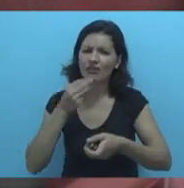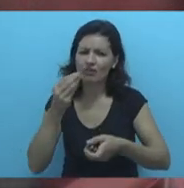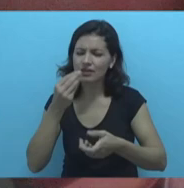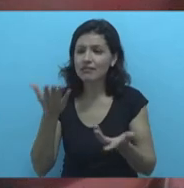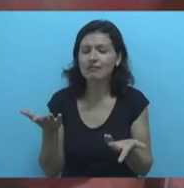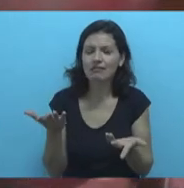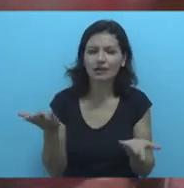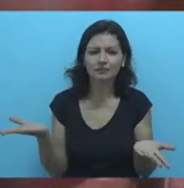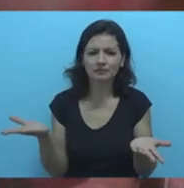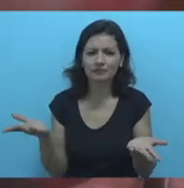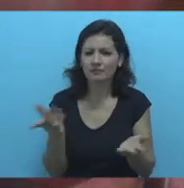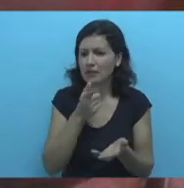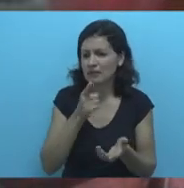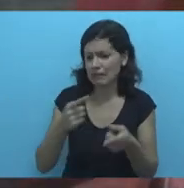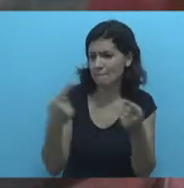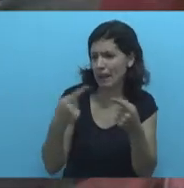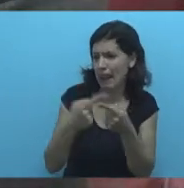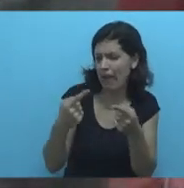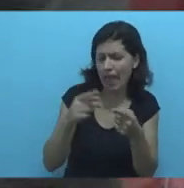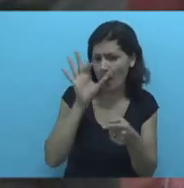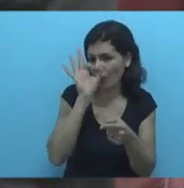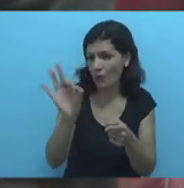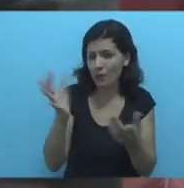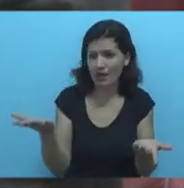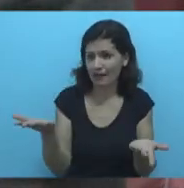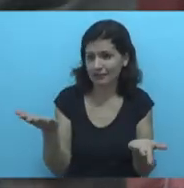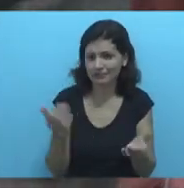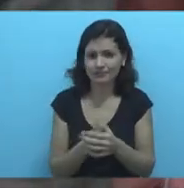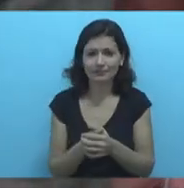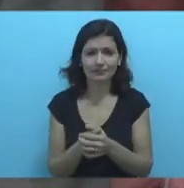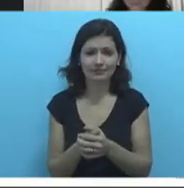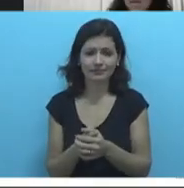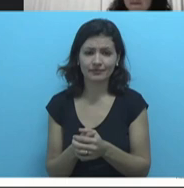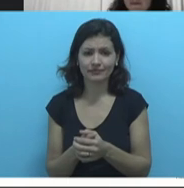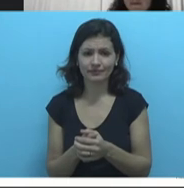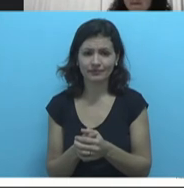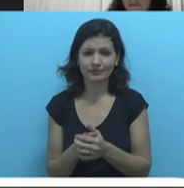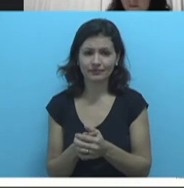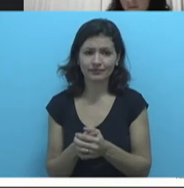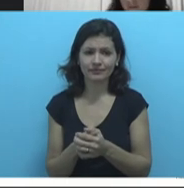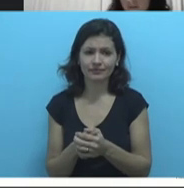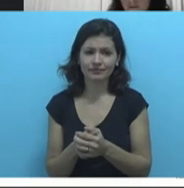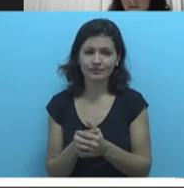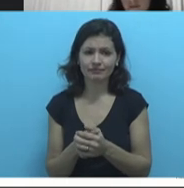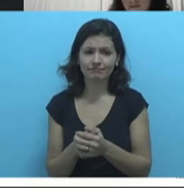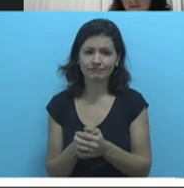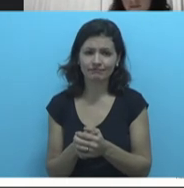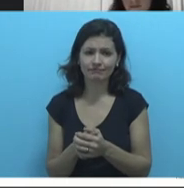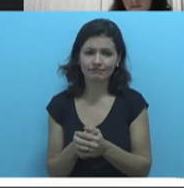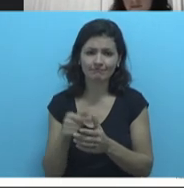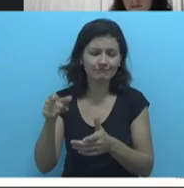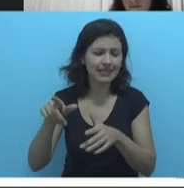había pasado nada, que nunca se habían dicho nada. Y que era el más socialista de todos eran Miguel y Pablo. Esa situación